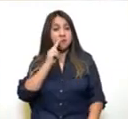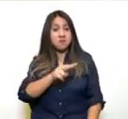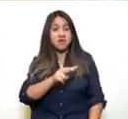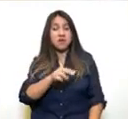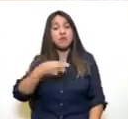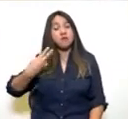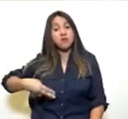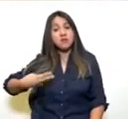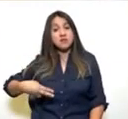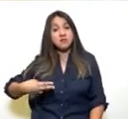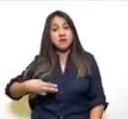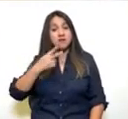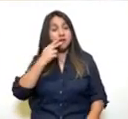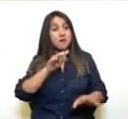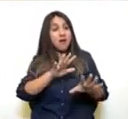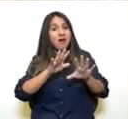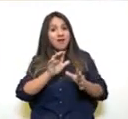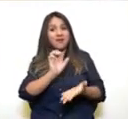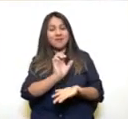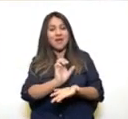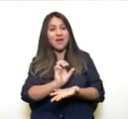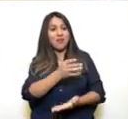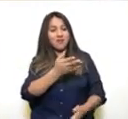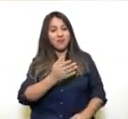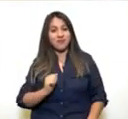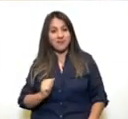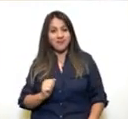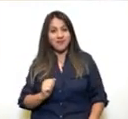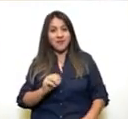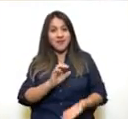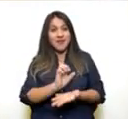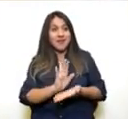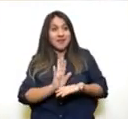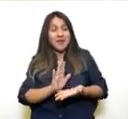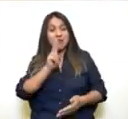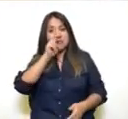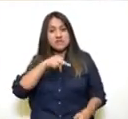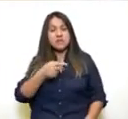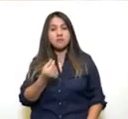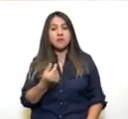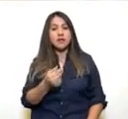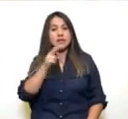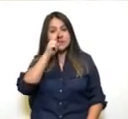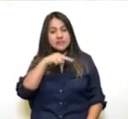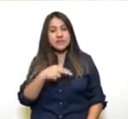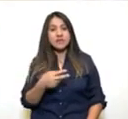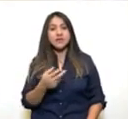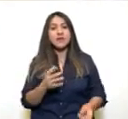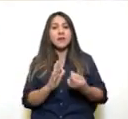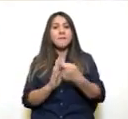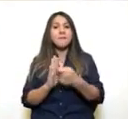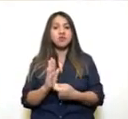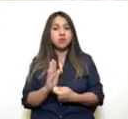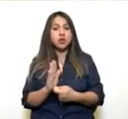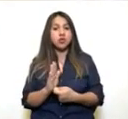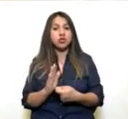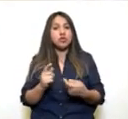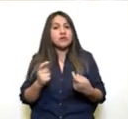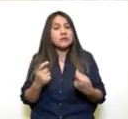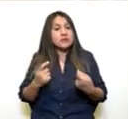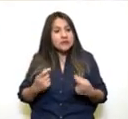como el estado un estado en este caso sin lucas sin presupuesto tratamos